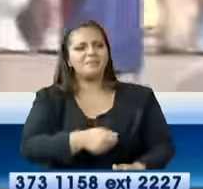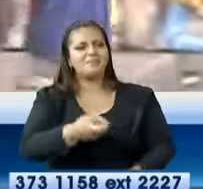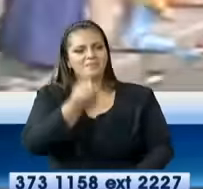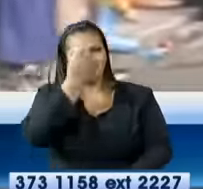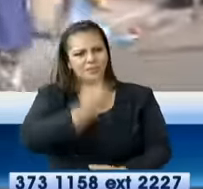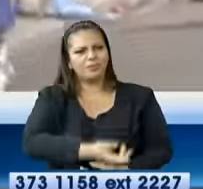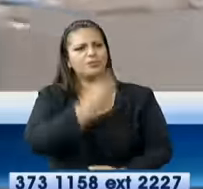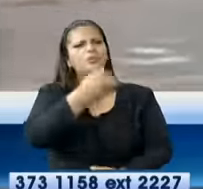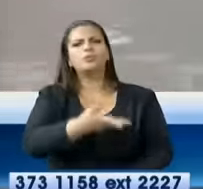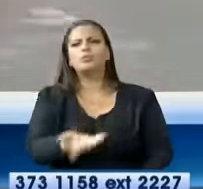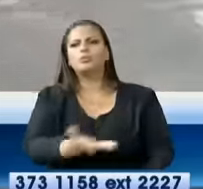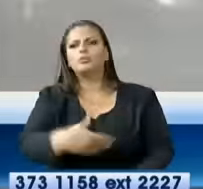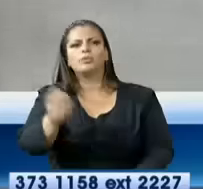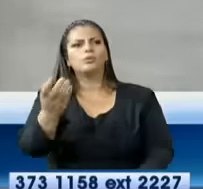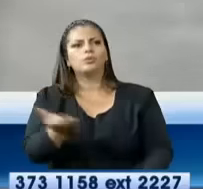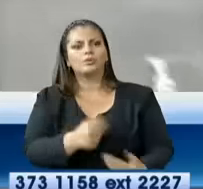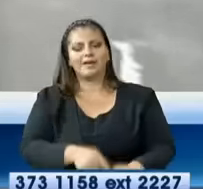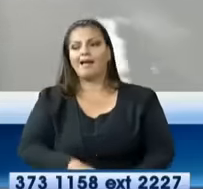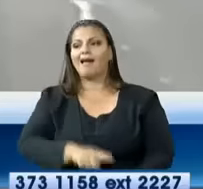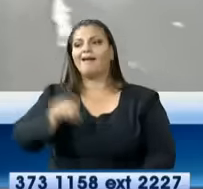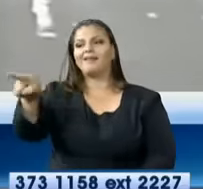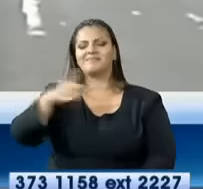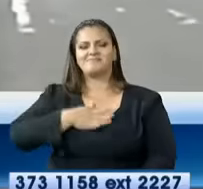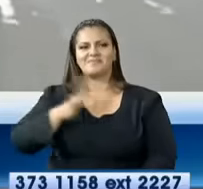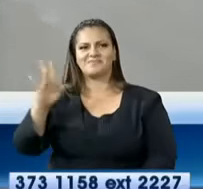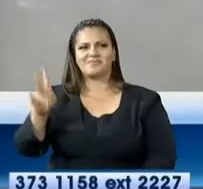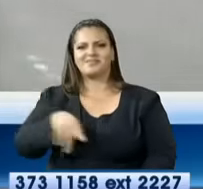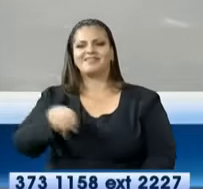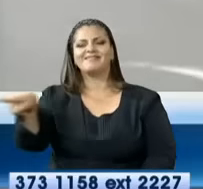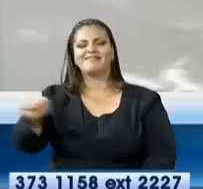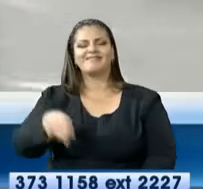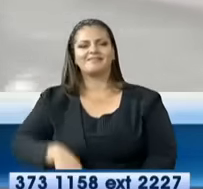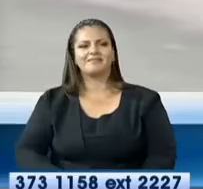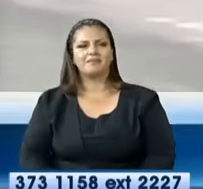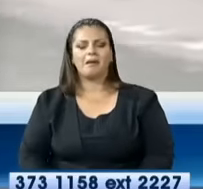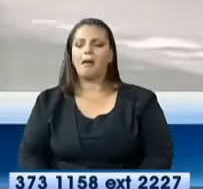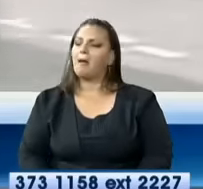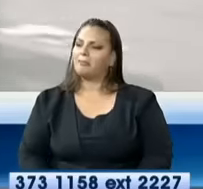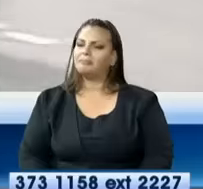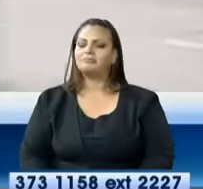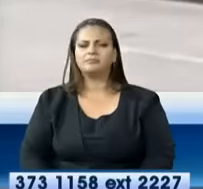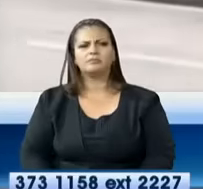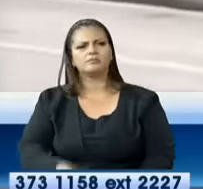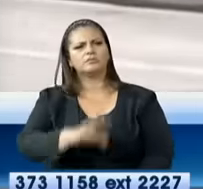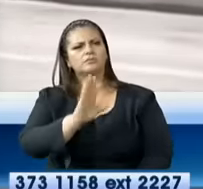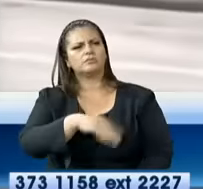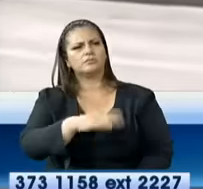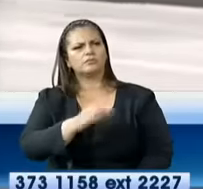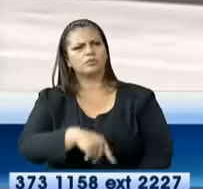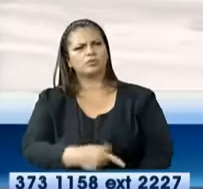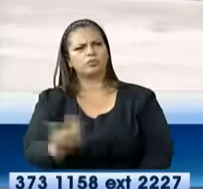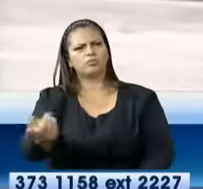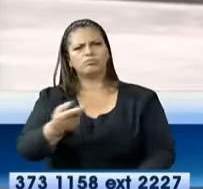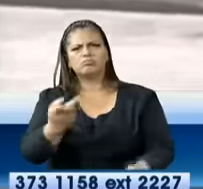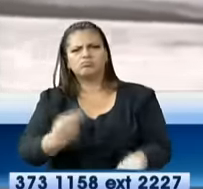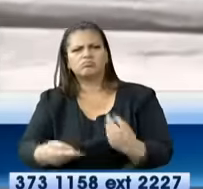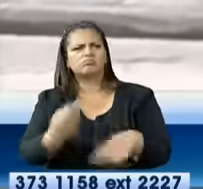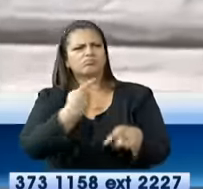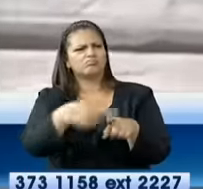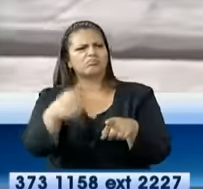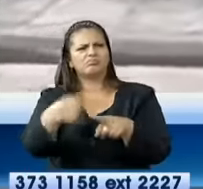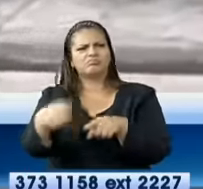puesto? Hola, acá está, ya no está mi esposa. Ah, él es su esposo. Él es su esposo. Oiga, ustedes tienen toda clase de